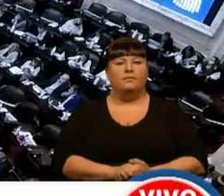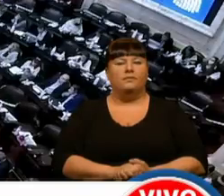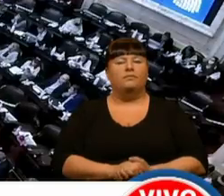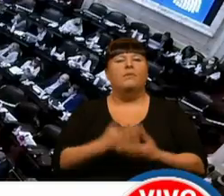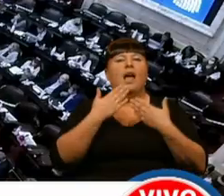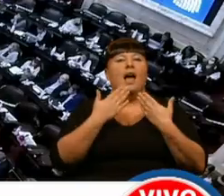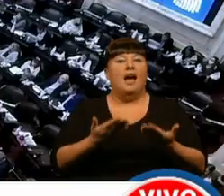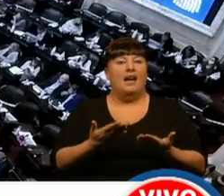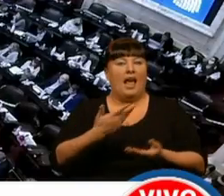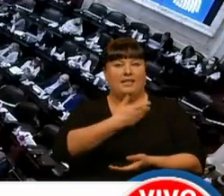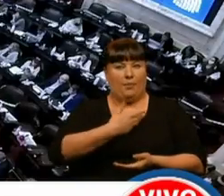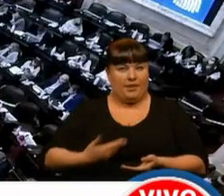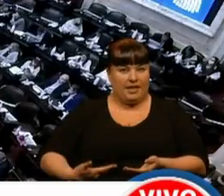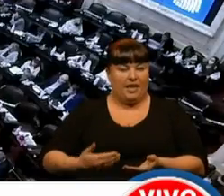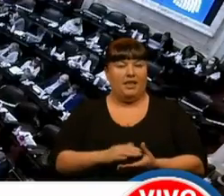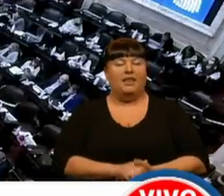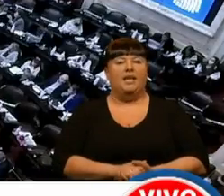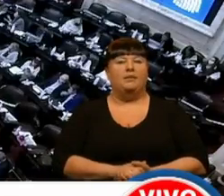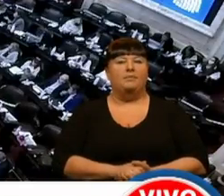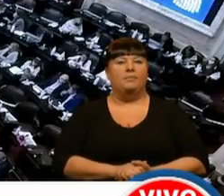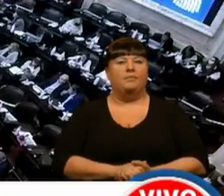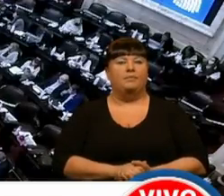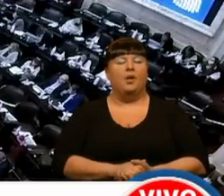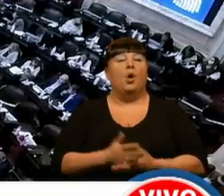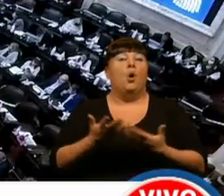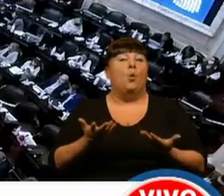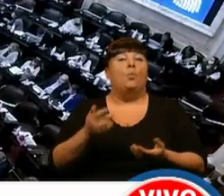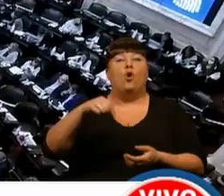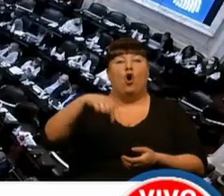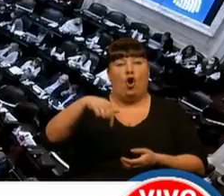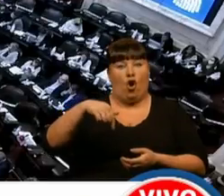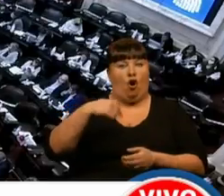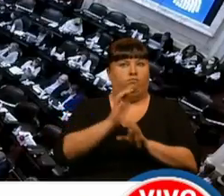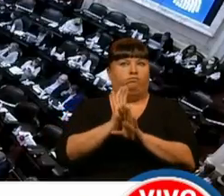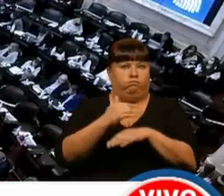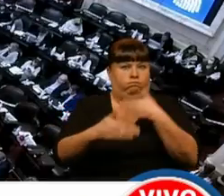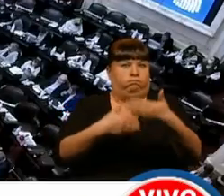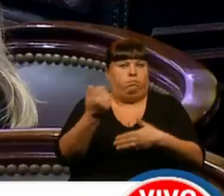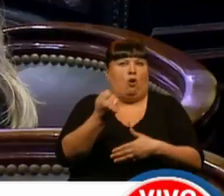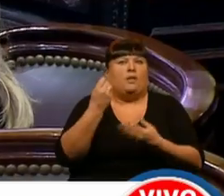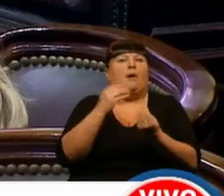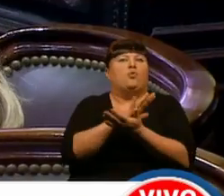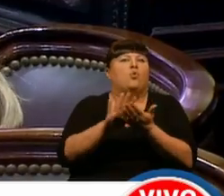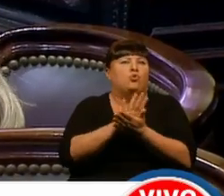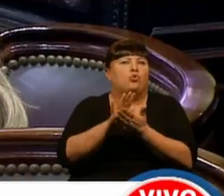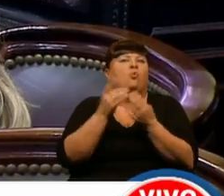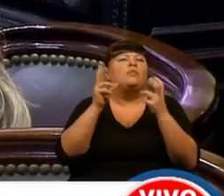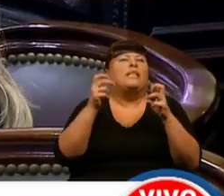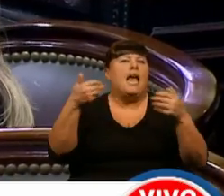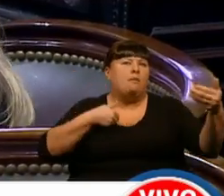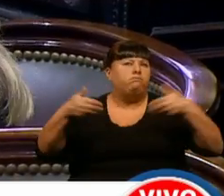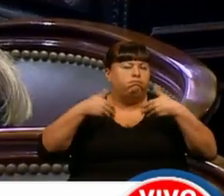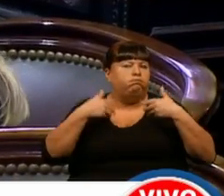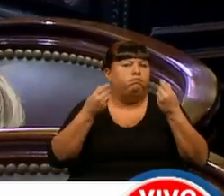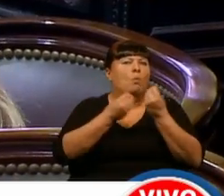gracias señor presidente bueno hoy vamos a dar un gran paso para resolver una demanda que es